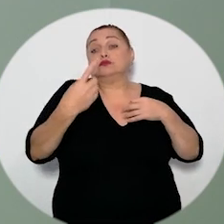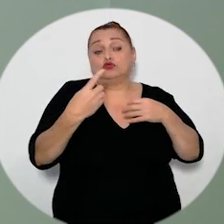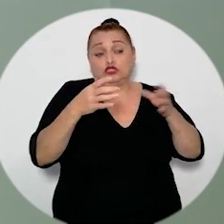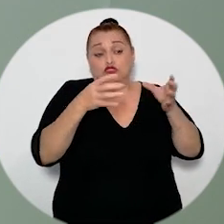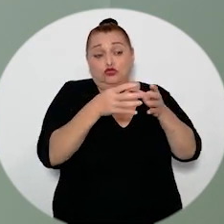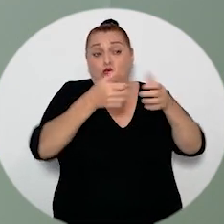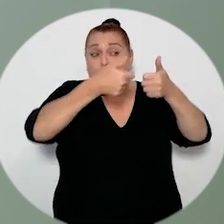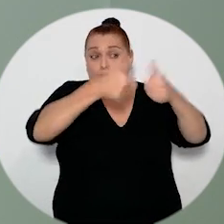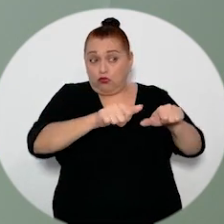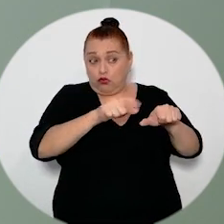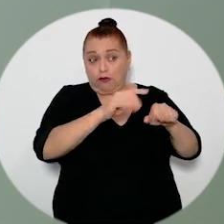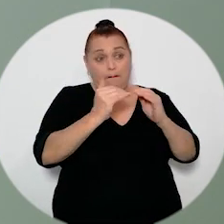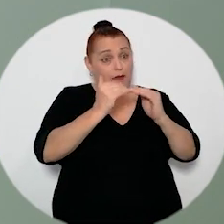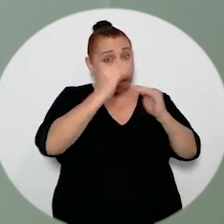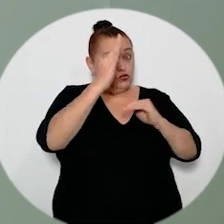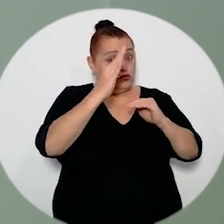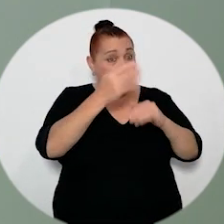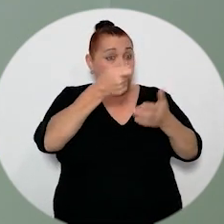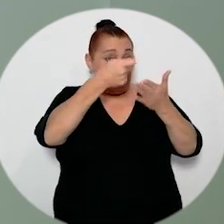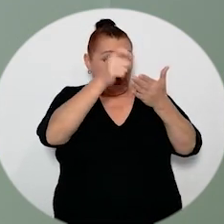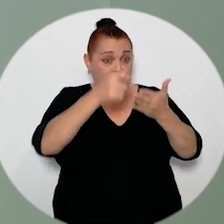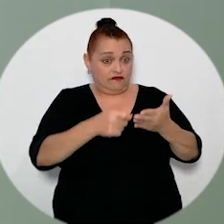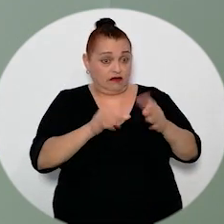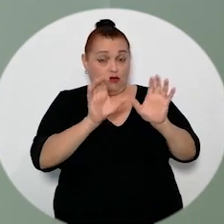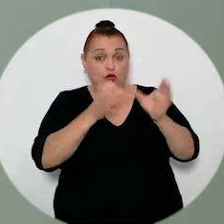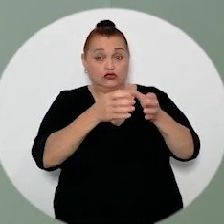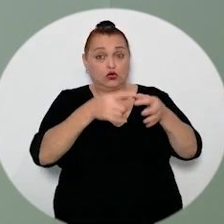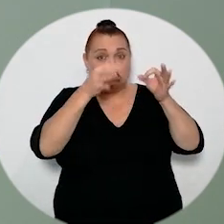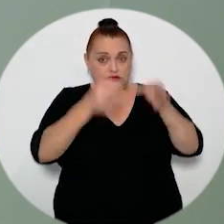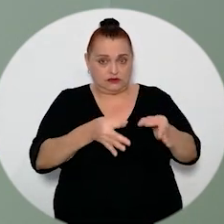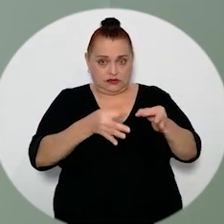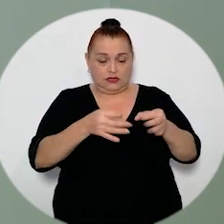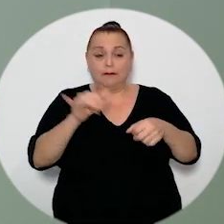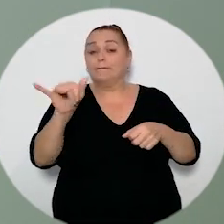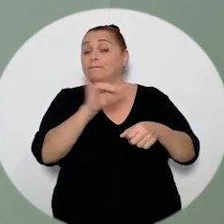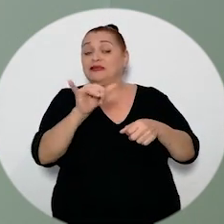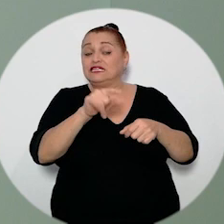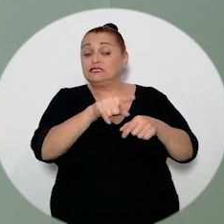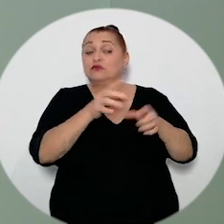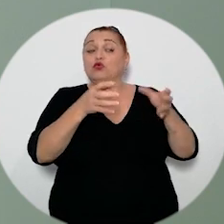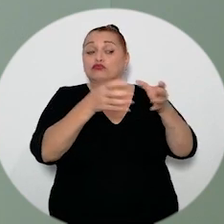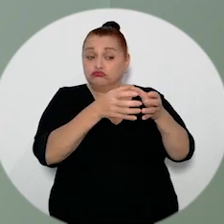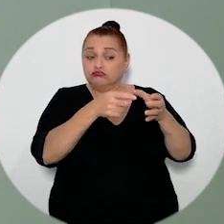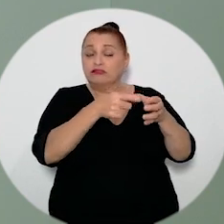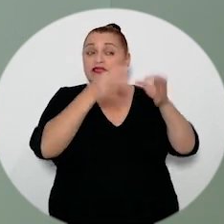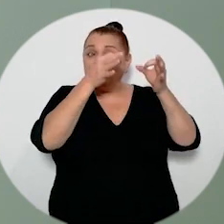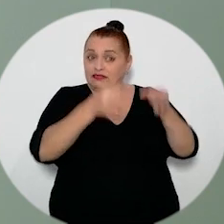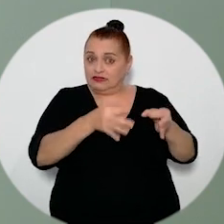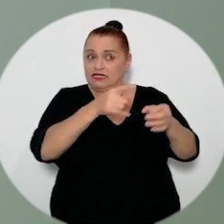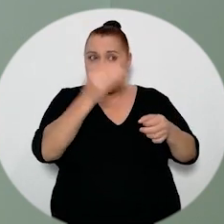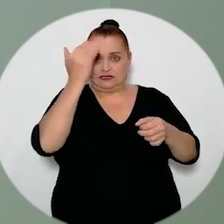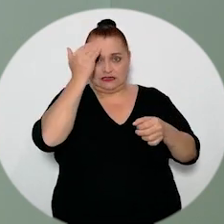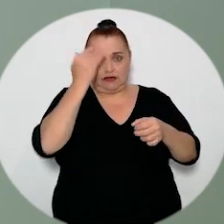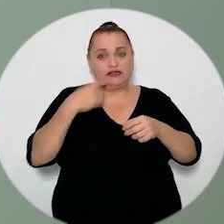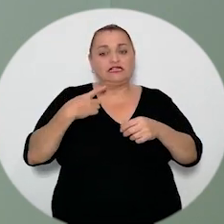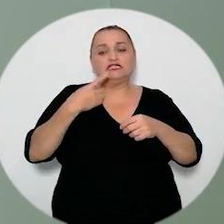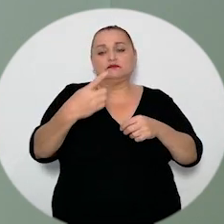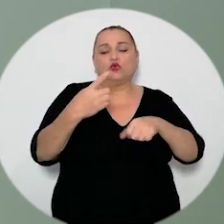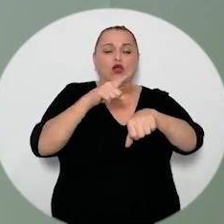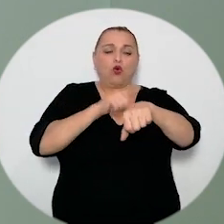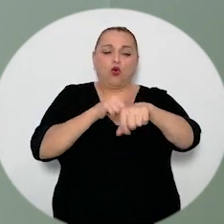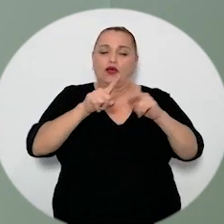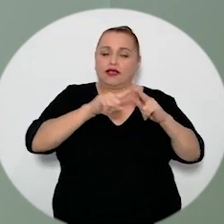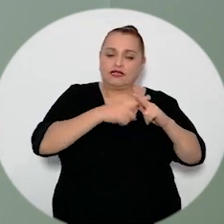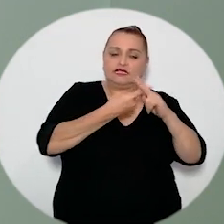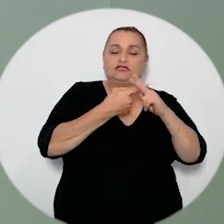en contrario aprobada por una mayoría calificada del Consejo, y es este mismo órgano el que discrecionalmente dispone